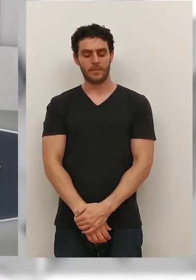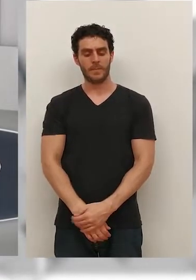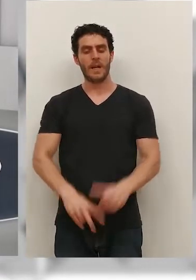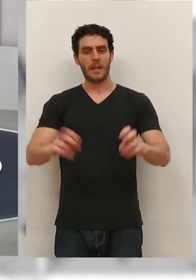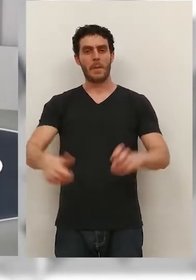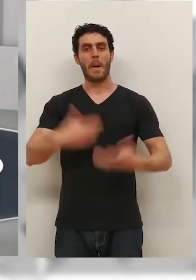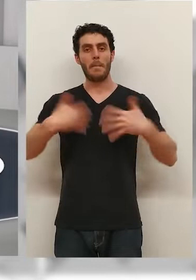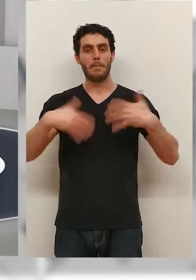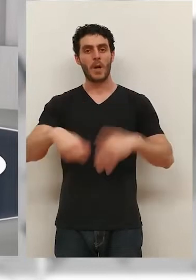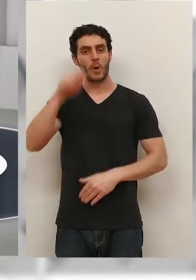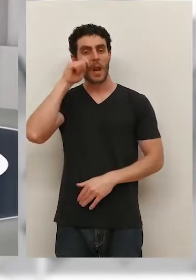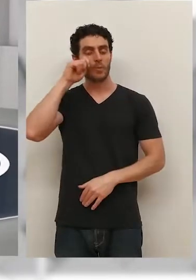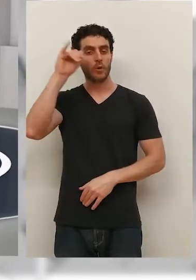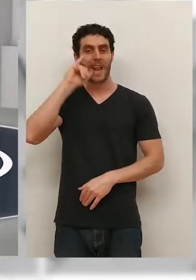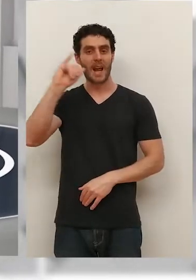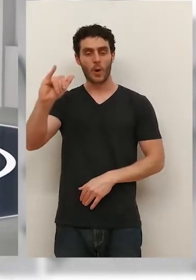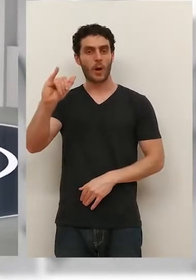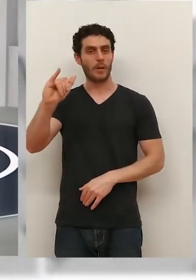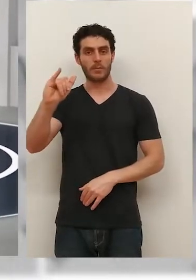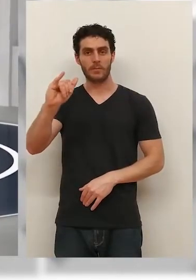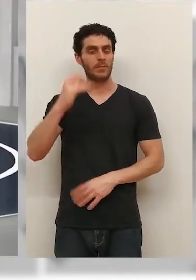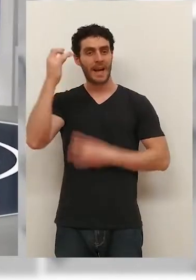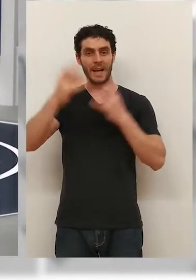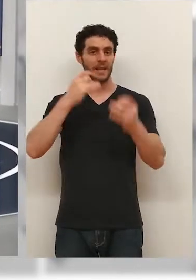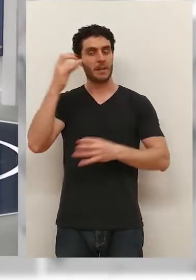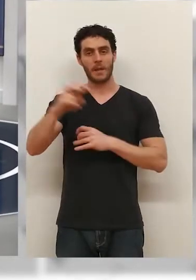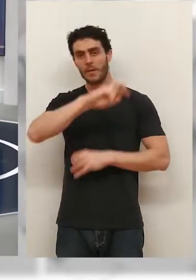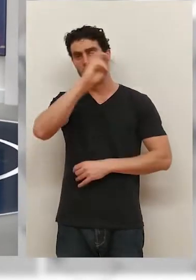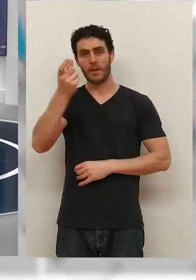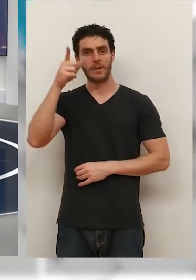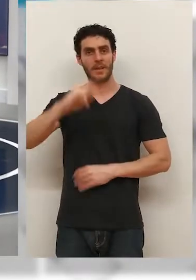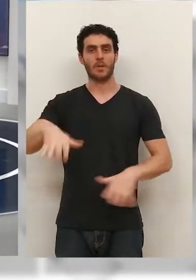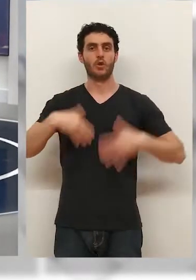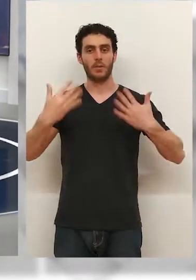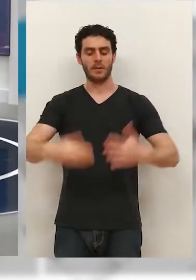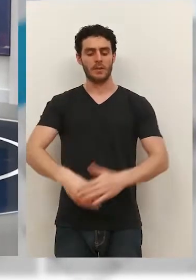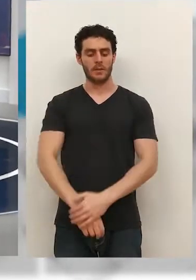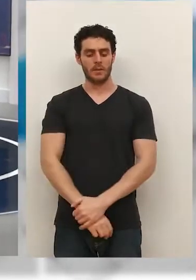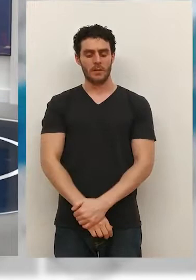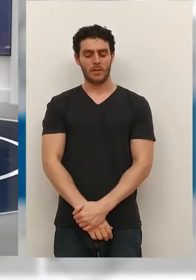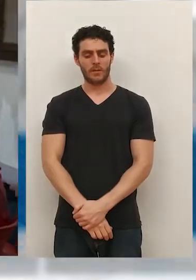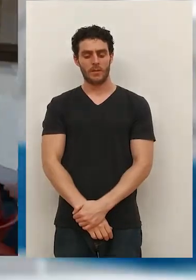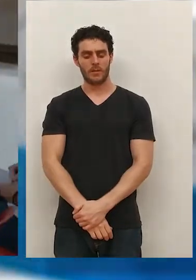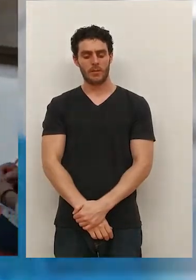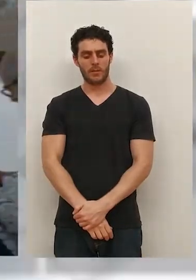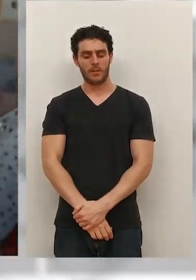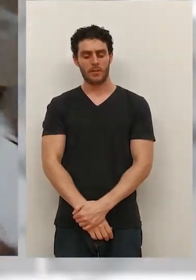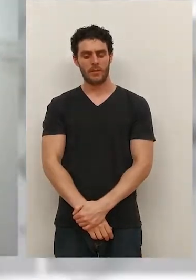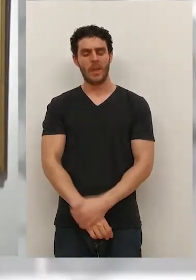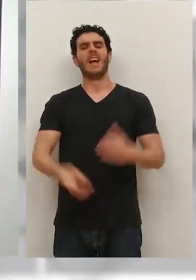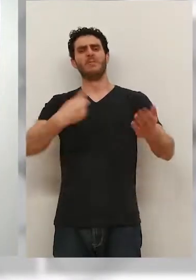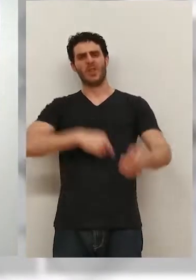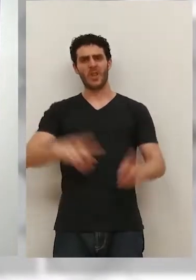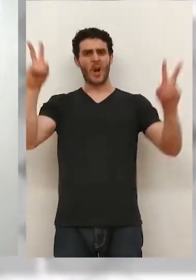Más asuntos. Este miércoles el Museo de La Rioja se llenará de actividades y también de sorpresas. Los que han